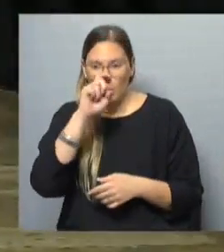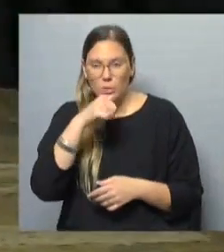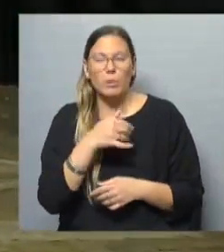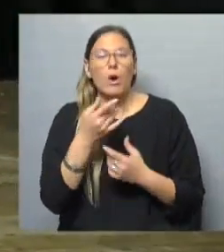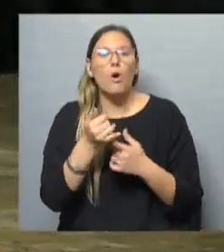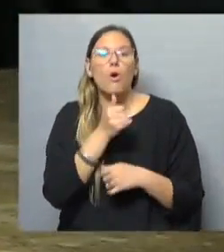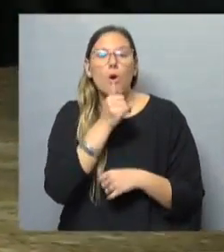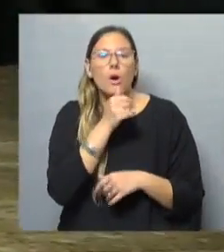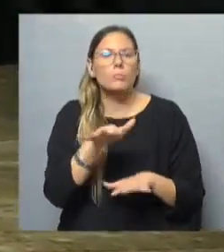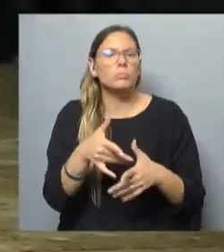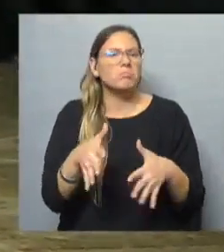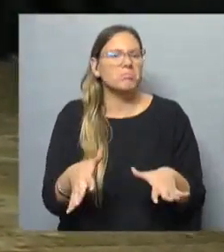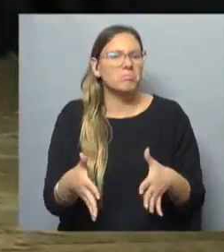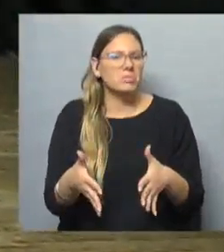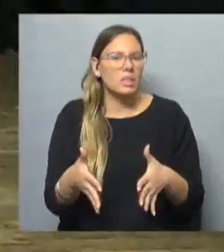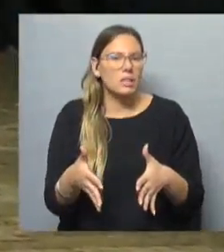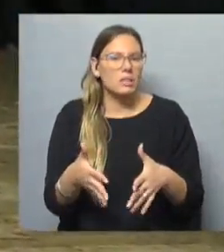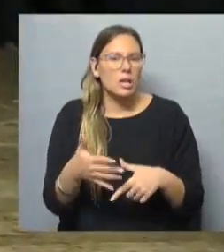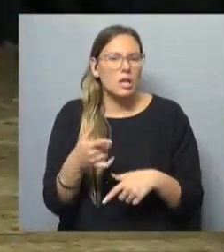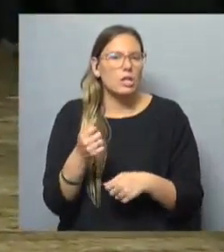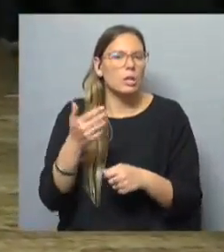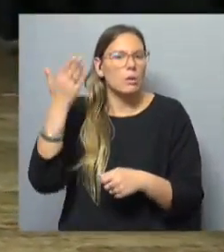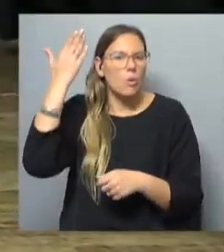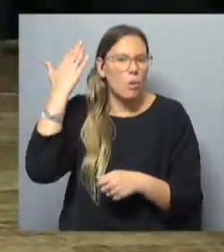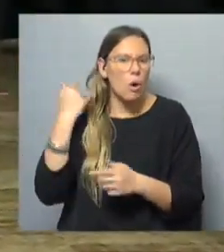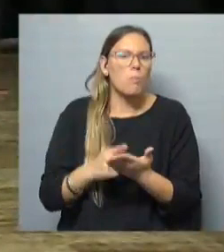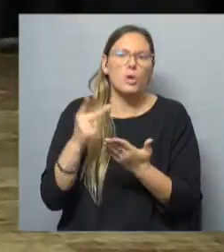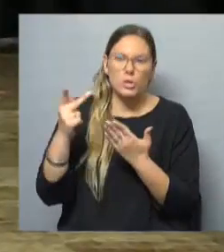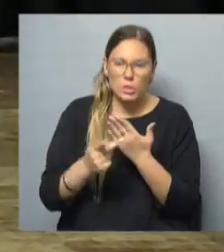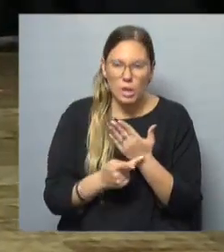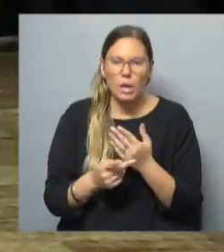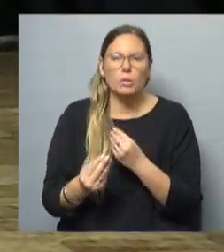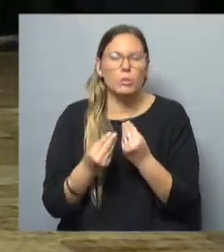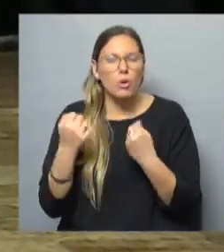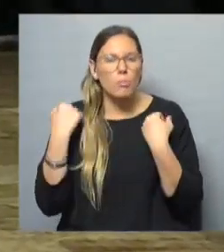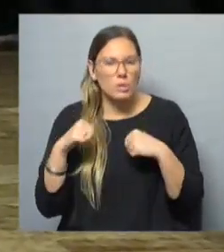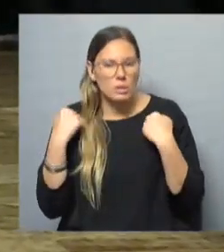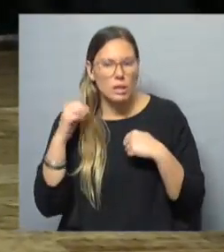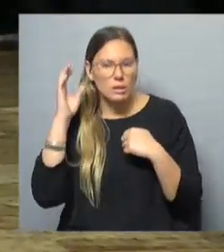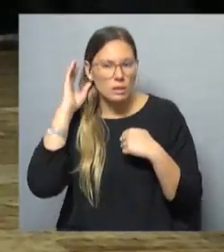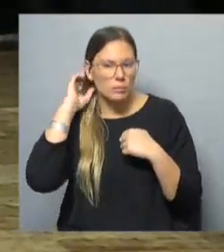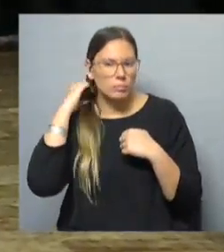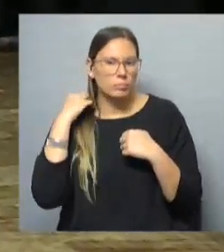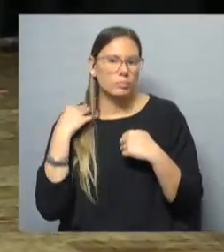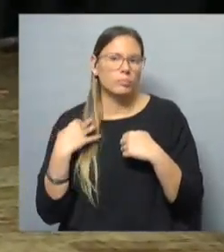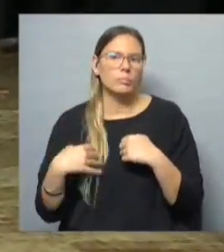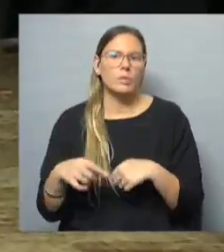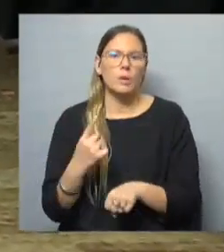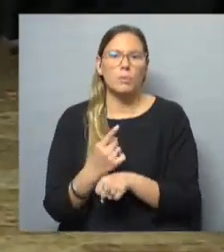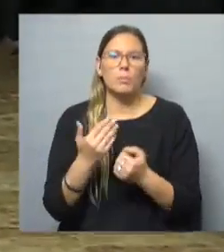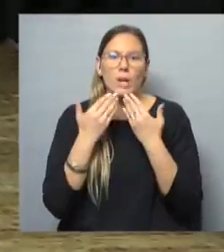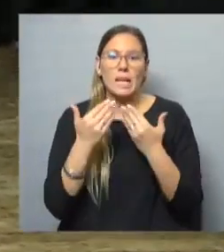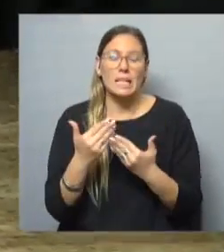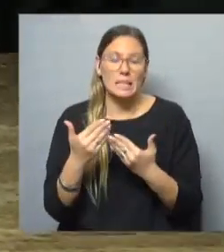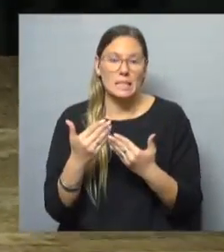poco de qué va este A Su Merced y bueno, ¿hace cuánto que vienen con este proyecto? ¿Cómo vienen ensayando? Bueno, primero que nada, muchas gracias por el